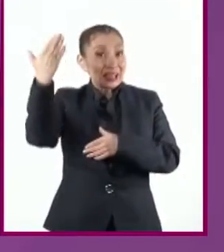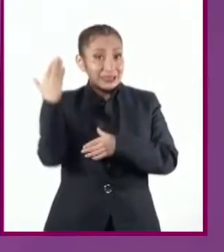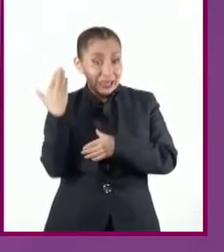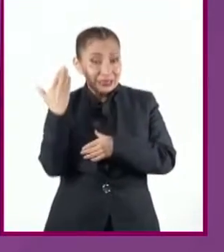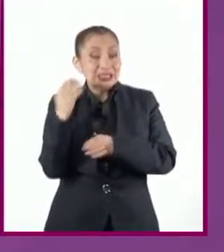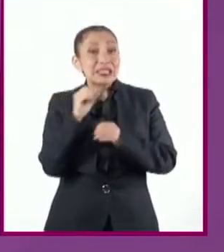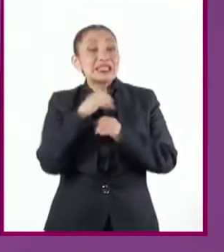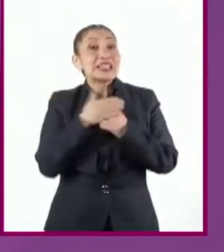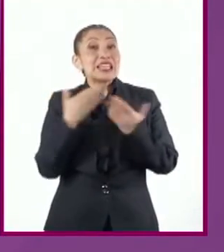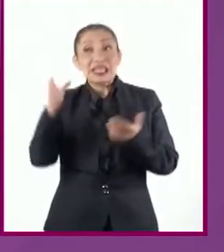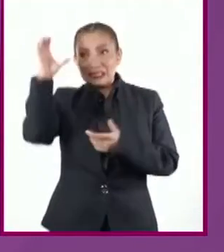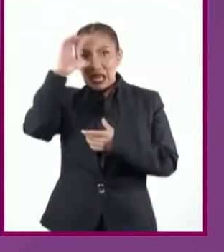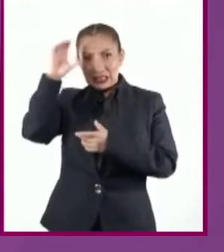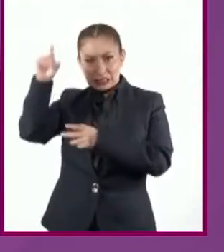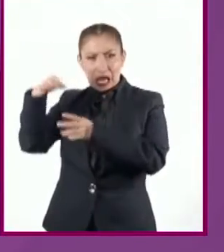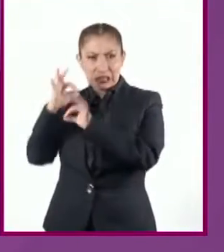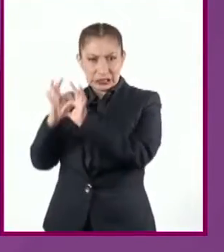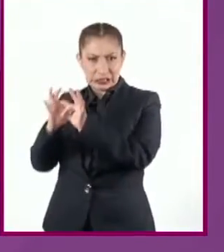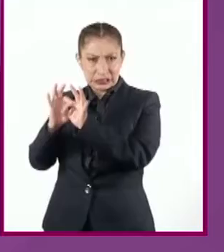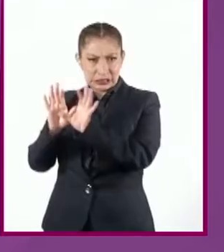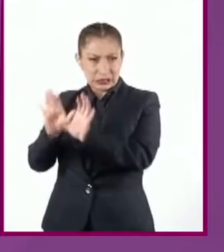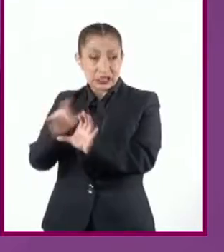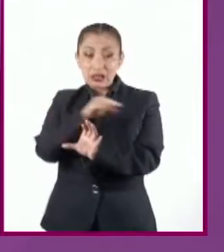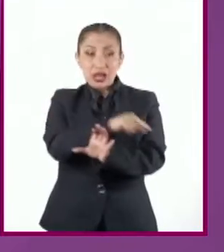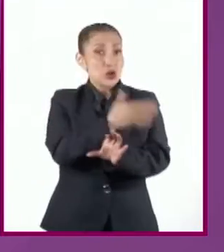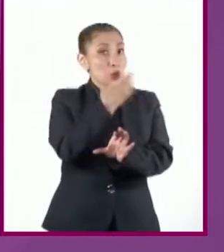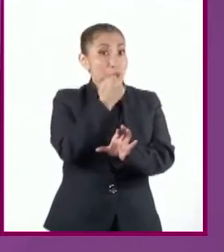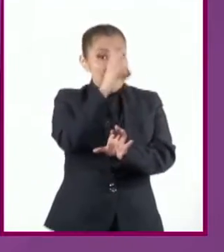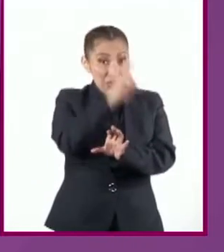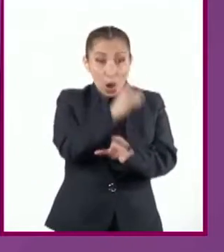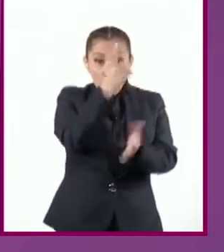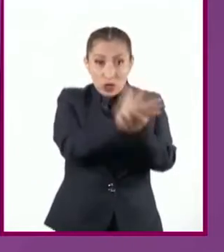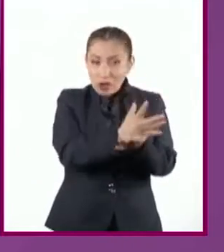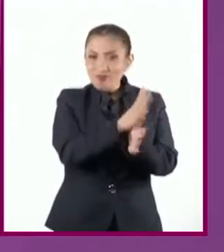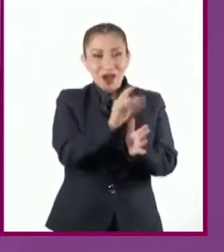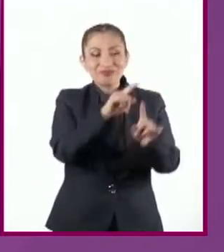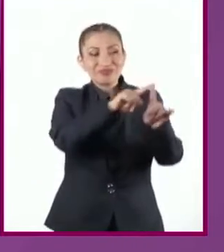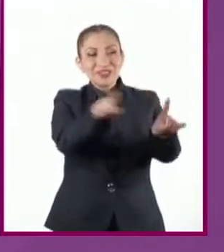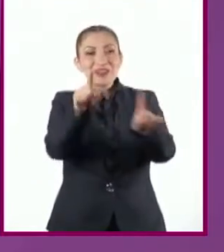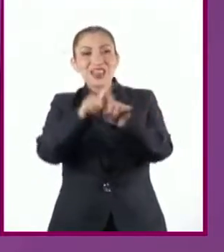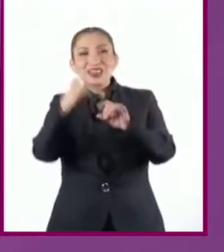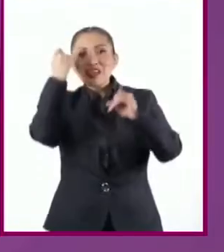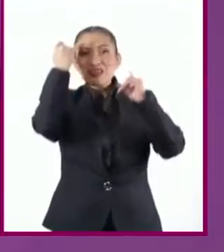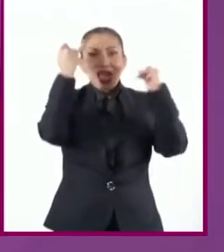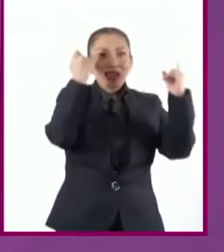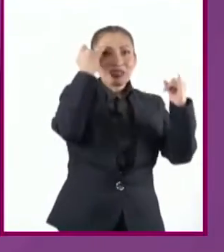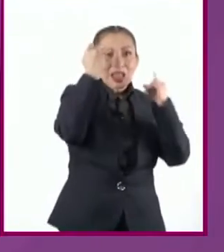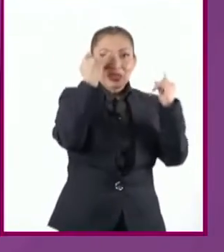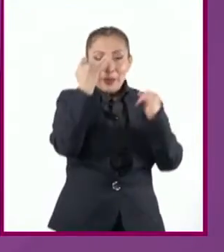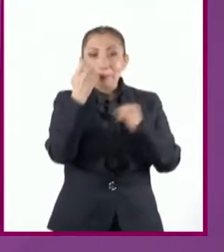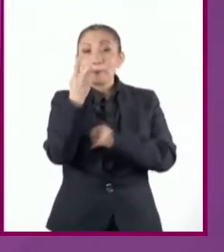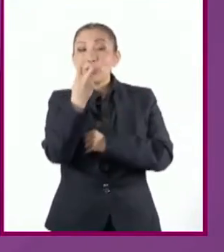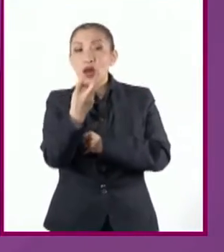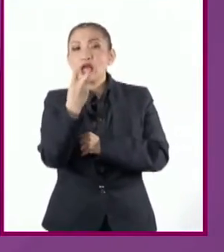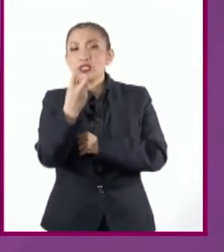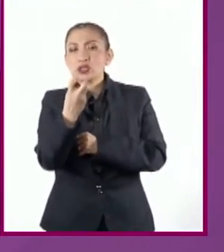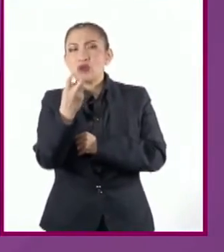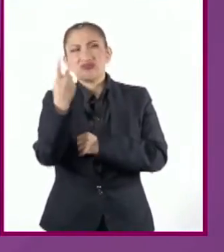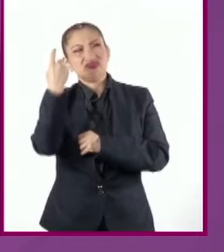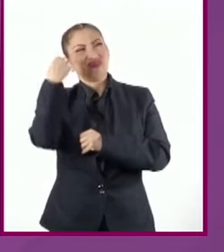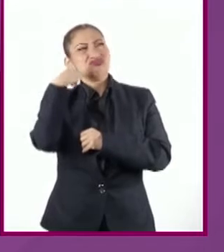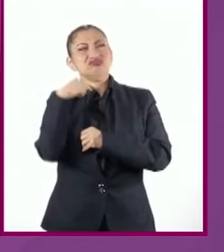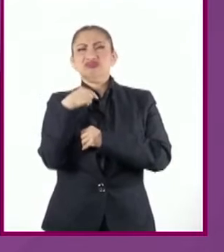Y a diferencia de las ciencias exactas, no tiene una sola verdad. Cuenta con varias versiones. Es entonces que surge la